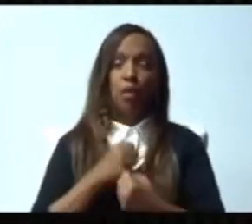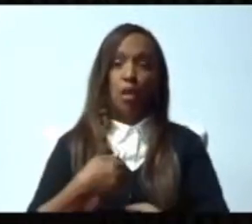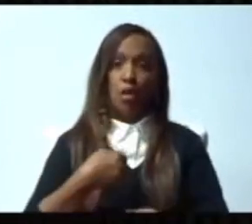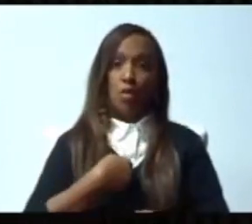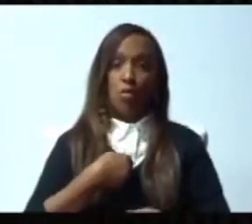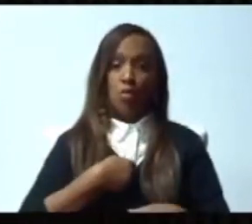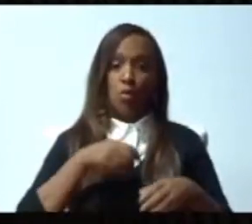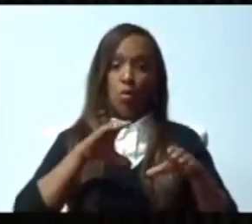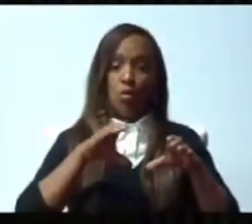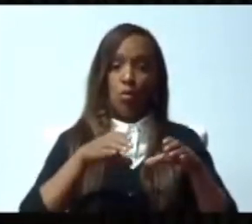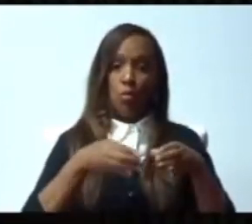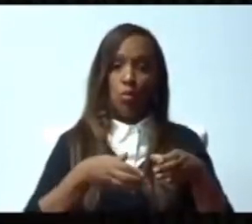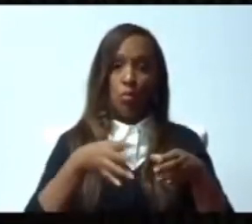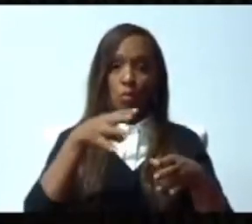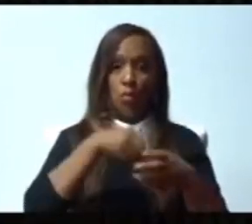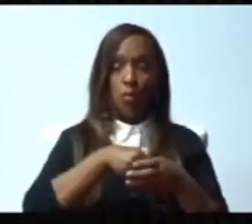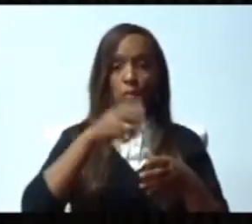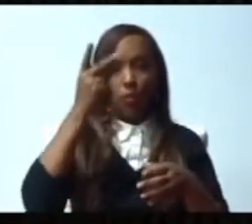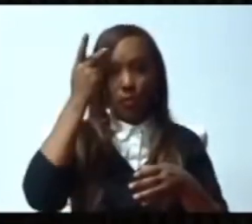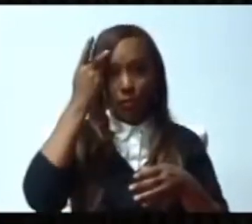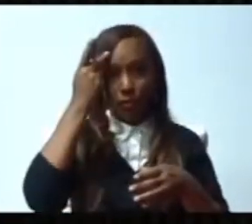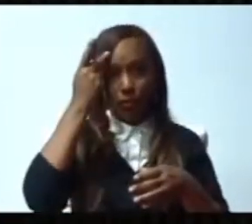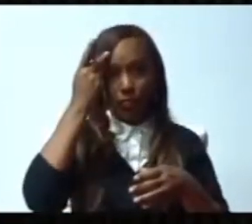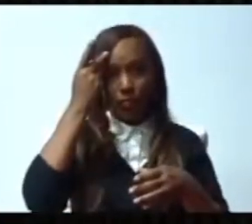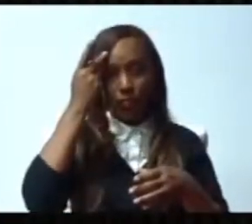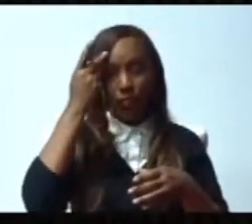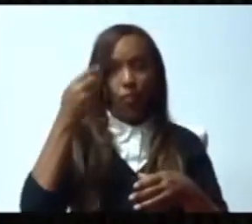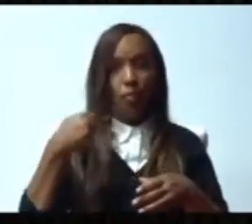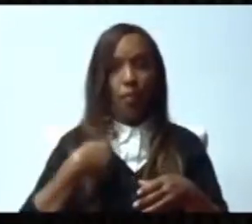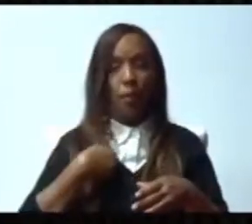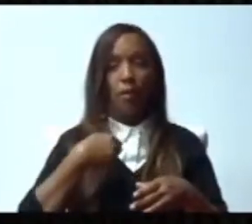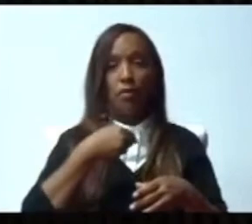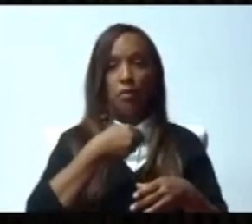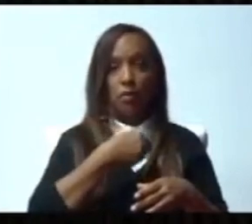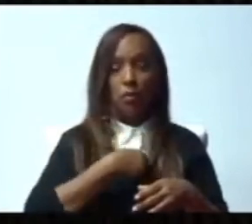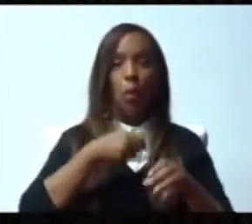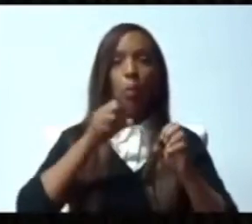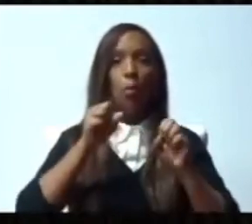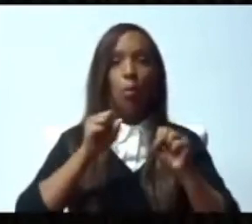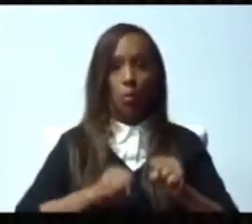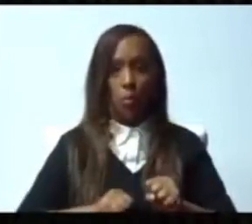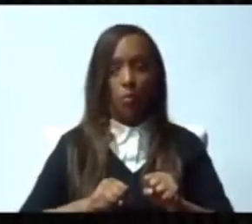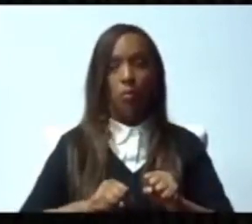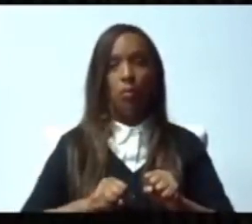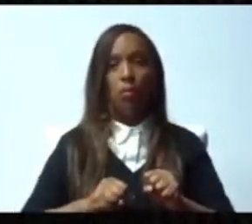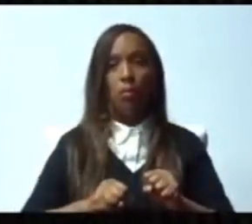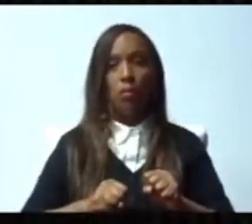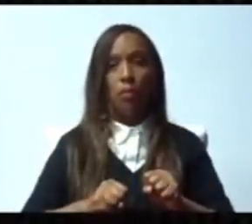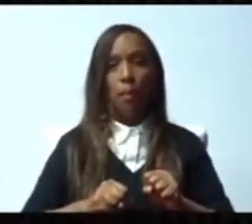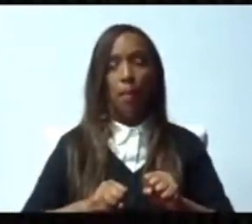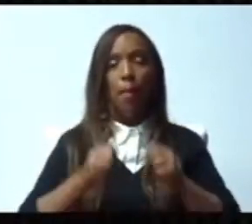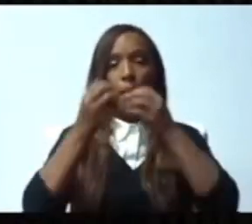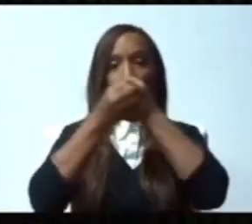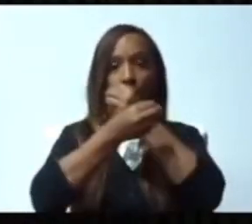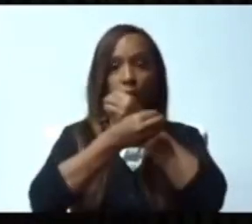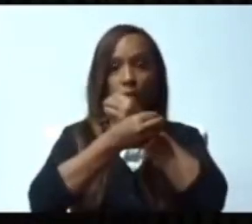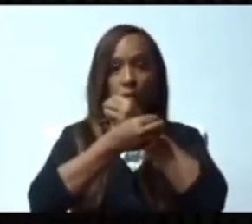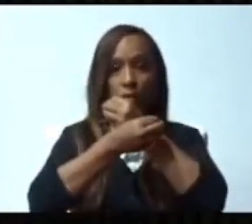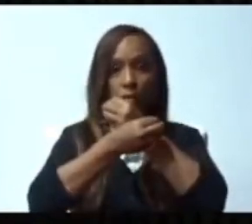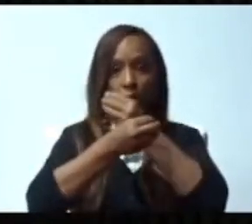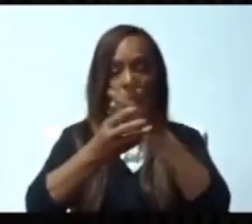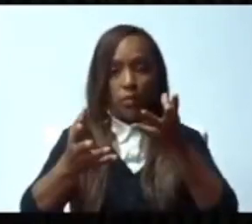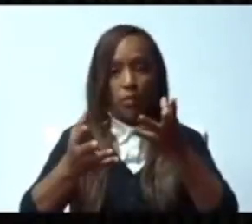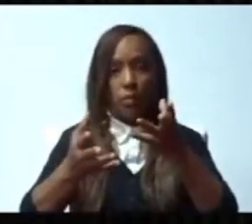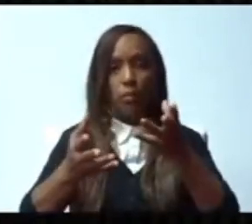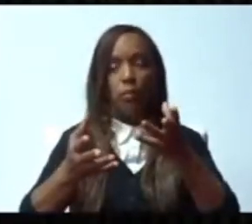y por eso aunque los Aunque altos dirigentes del prm nos amenacen con